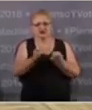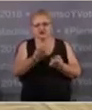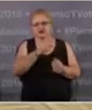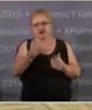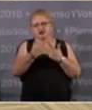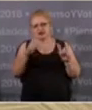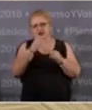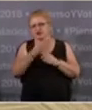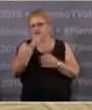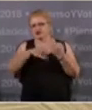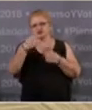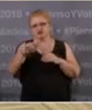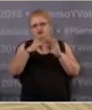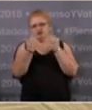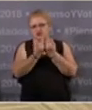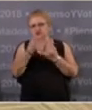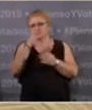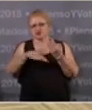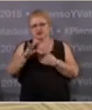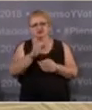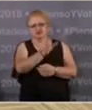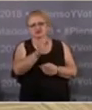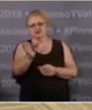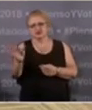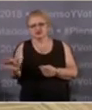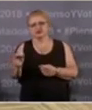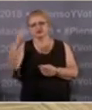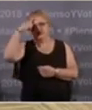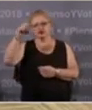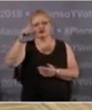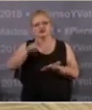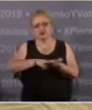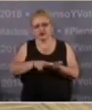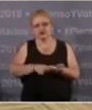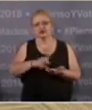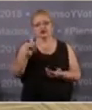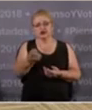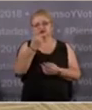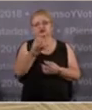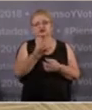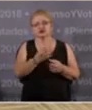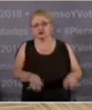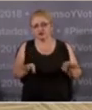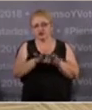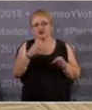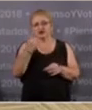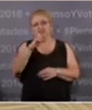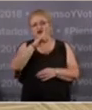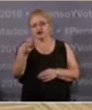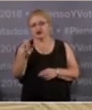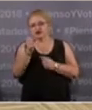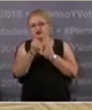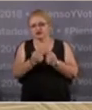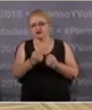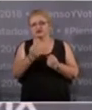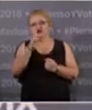sus formas y en todas las áreas. Para el Partido Verde es prioritario que reforcemos la cultura de